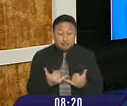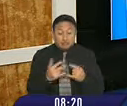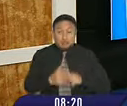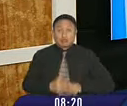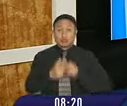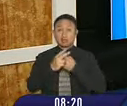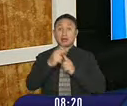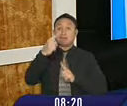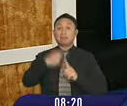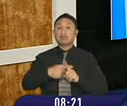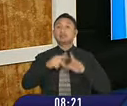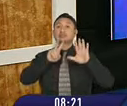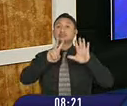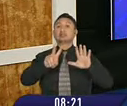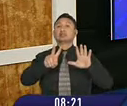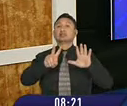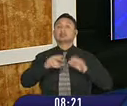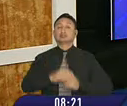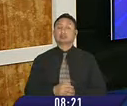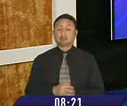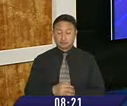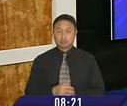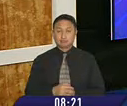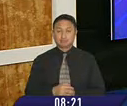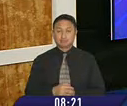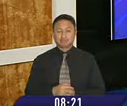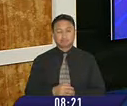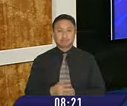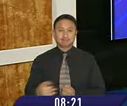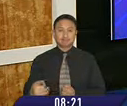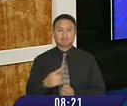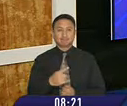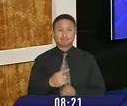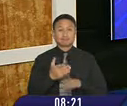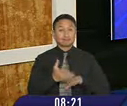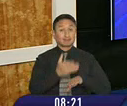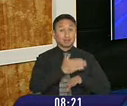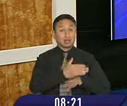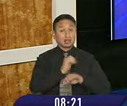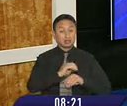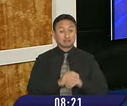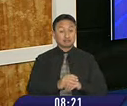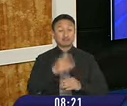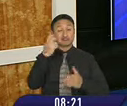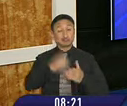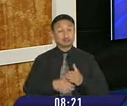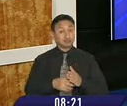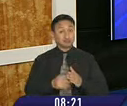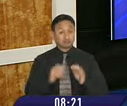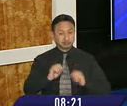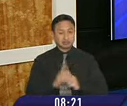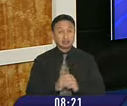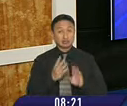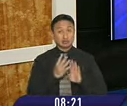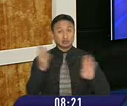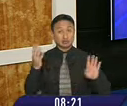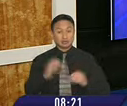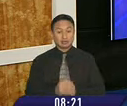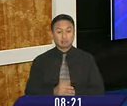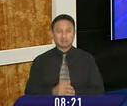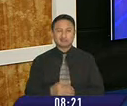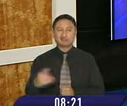mes, pues, este número que es el 7, así que hágalo con tiempo, evitemos multas y también las colas muchas veces que se